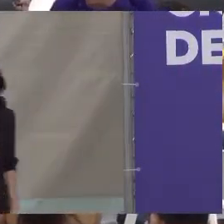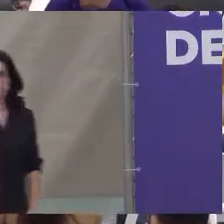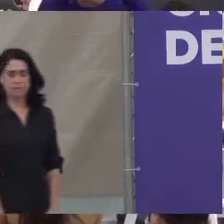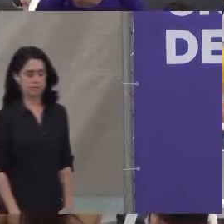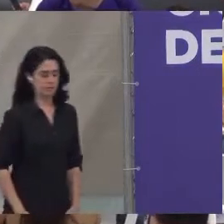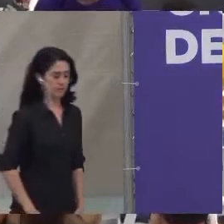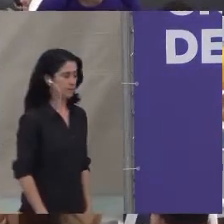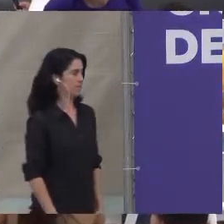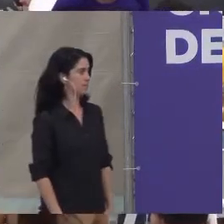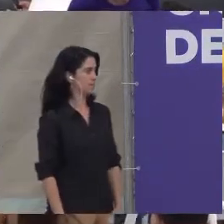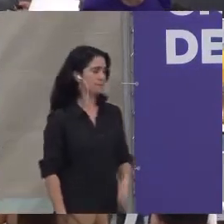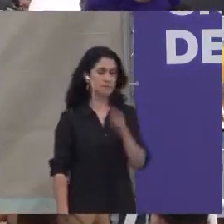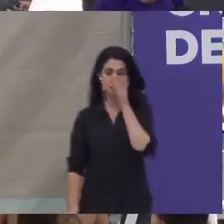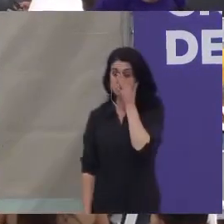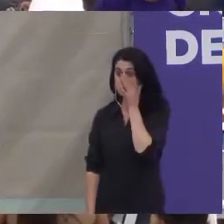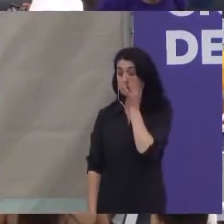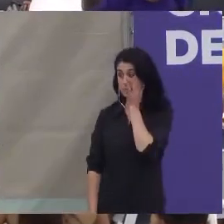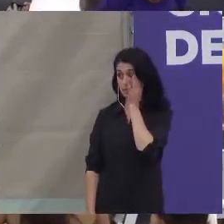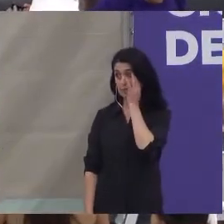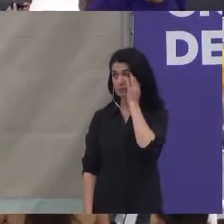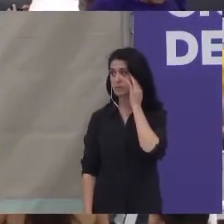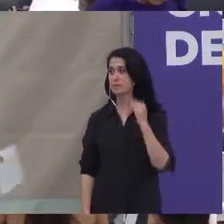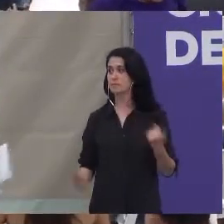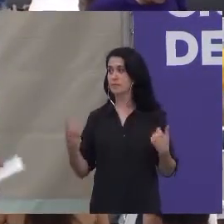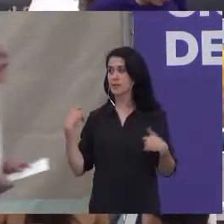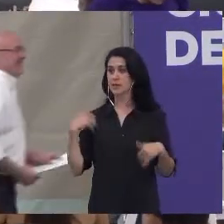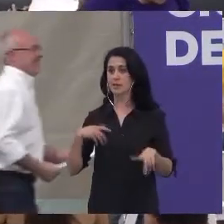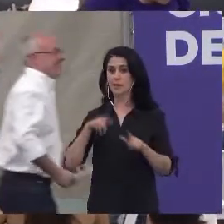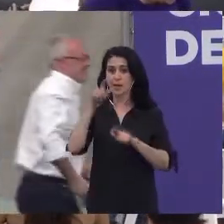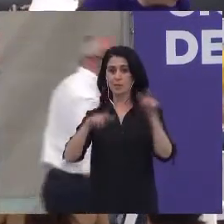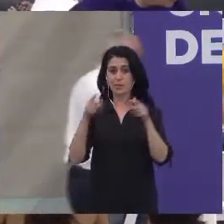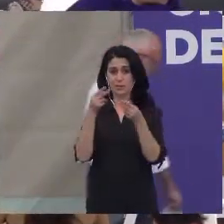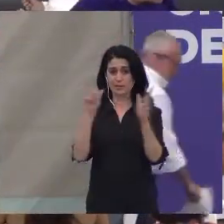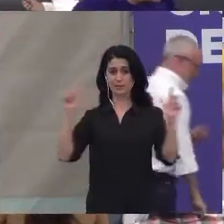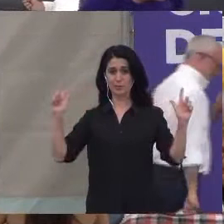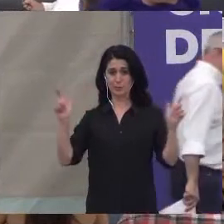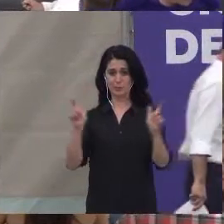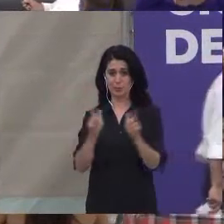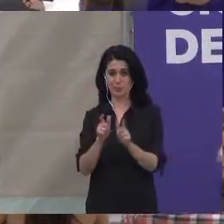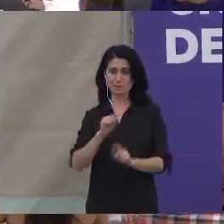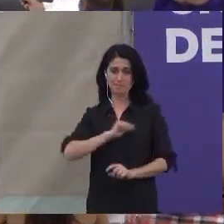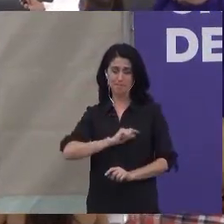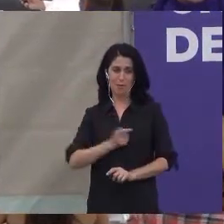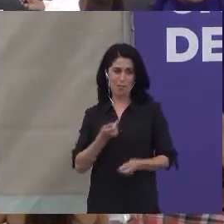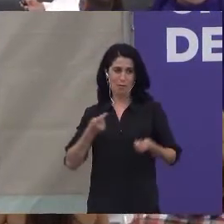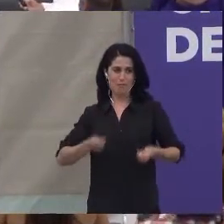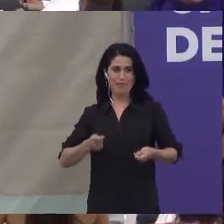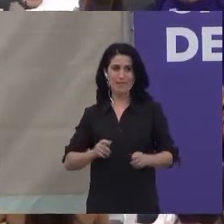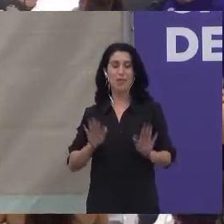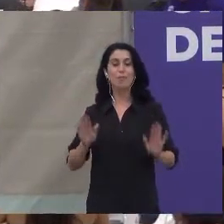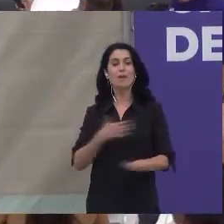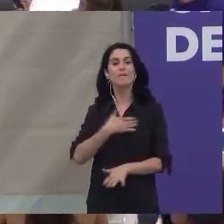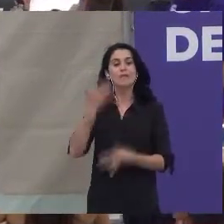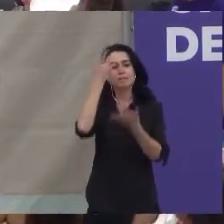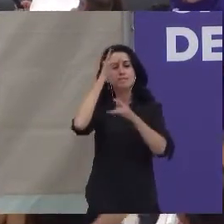puede. Bueno, ya va quedando cada vez menos gente, esto es un poquito pesado. Pero sí que quiero recordar